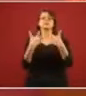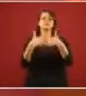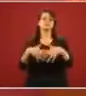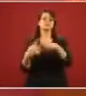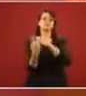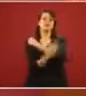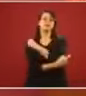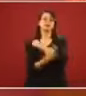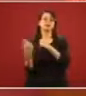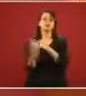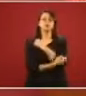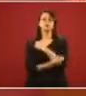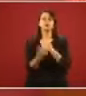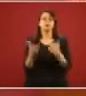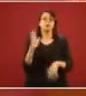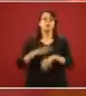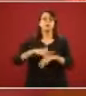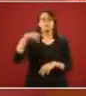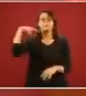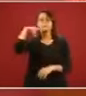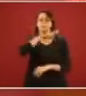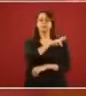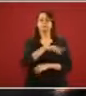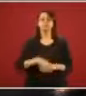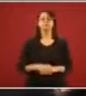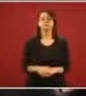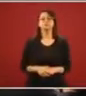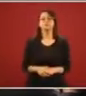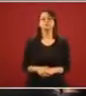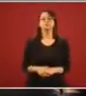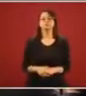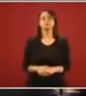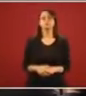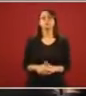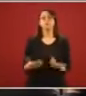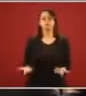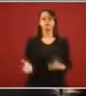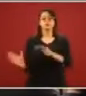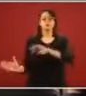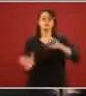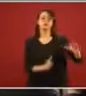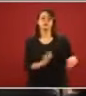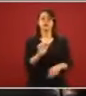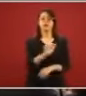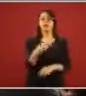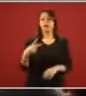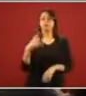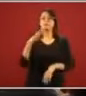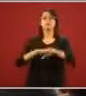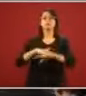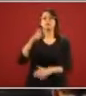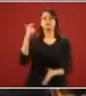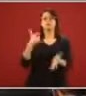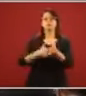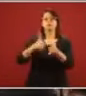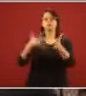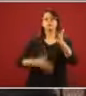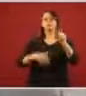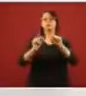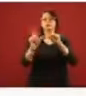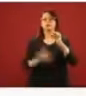más eficientes y rápidos en este proceso. De acuerdo a la app, el precio más barato para la regular en todo